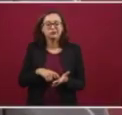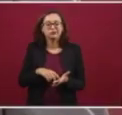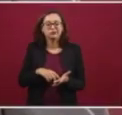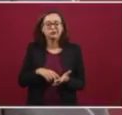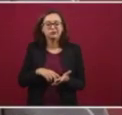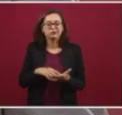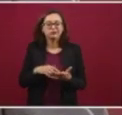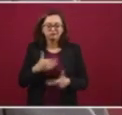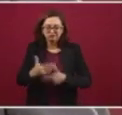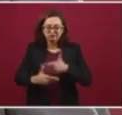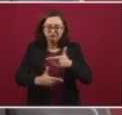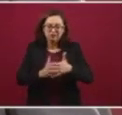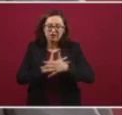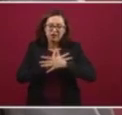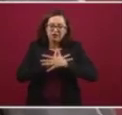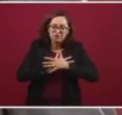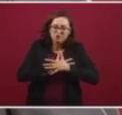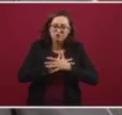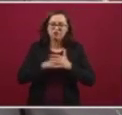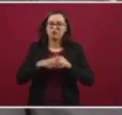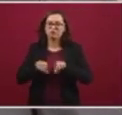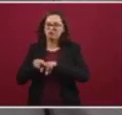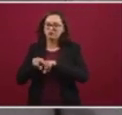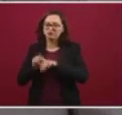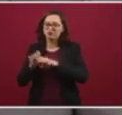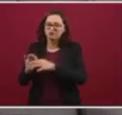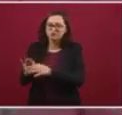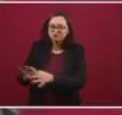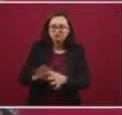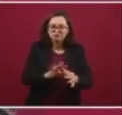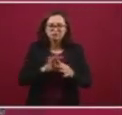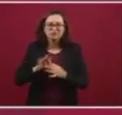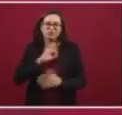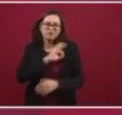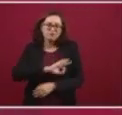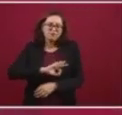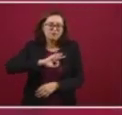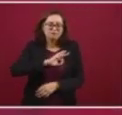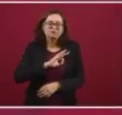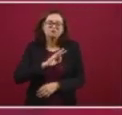el amor, en la fraternidad, en la felicidad.